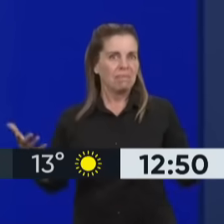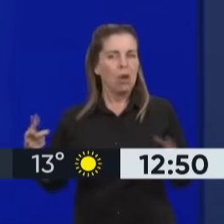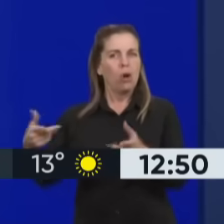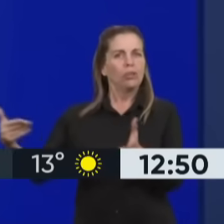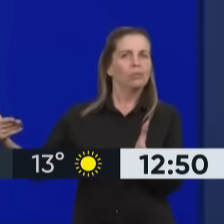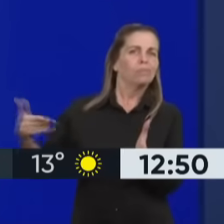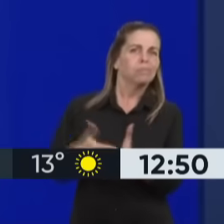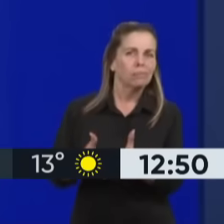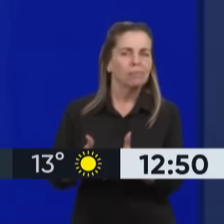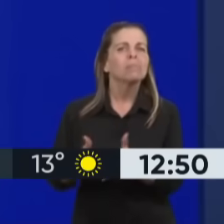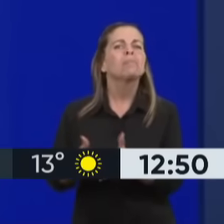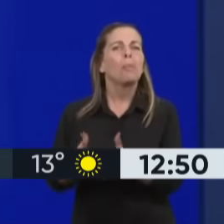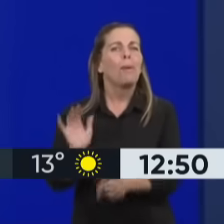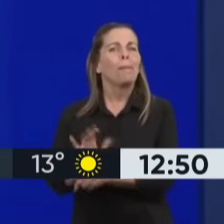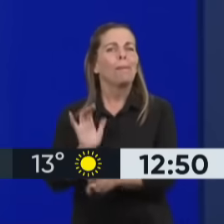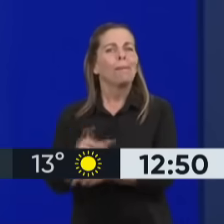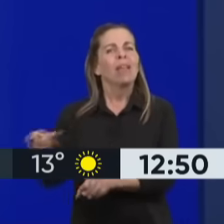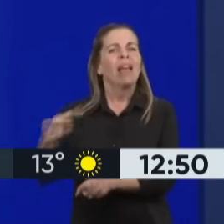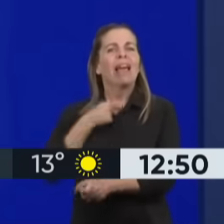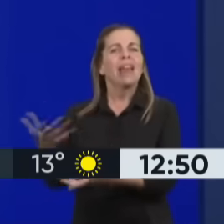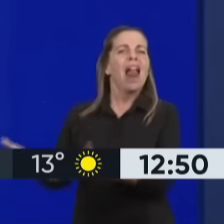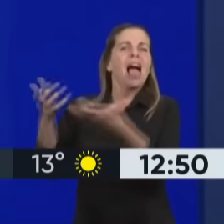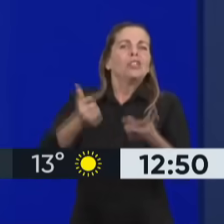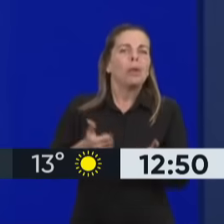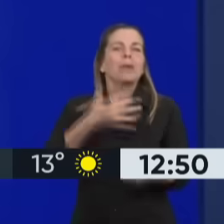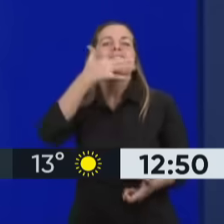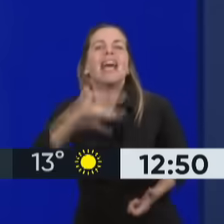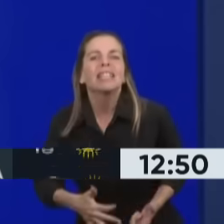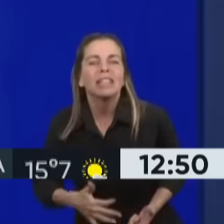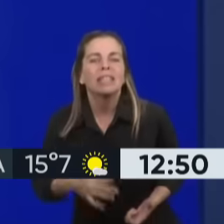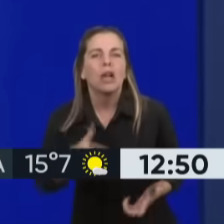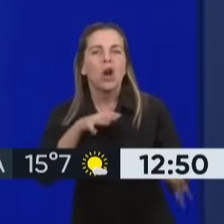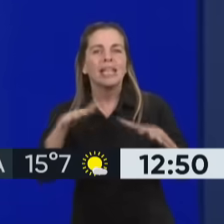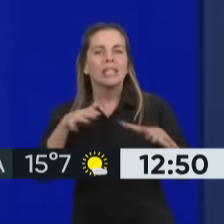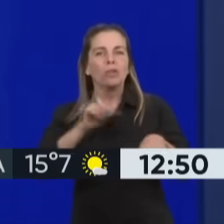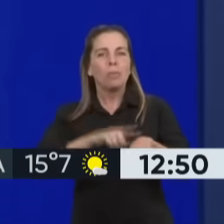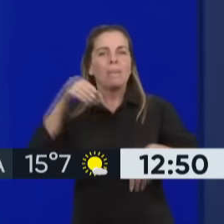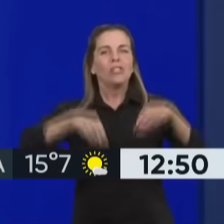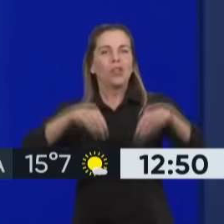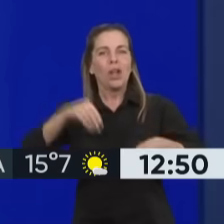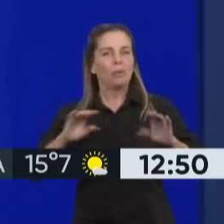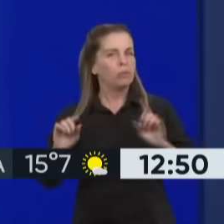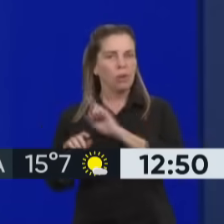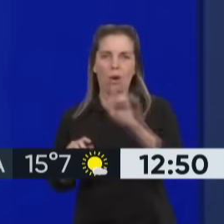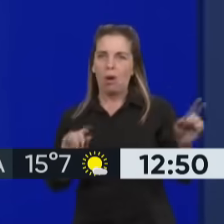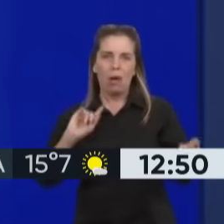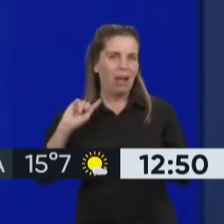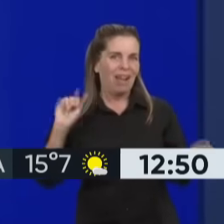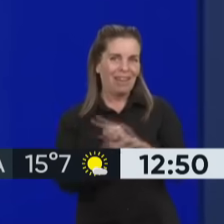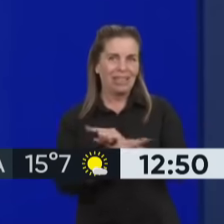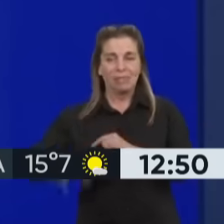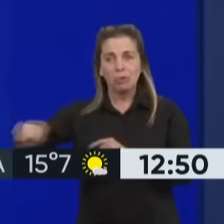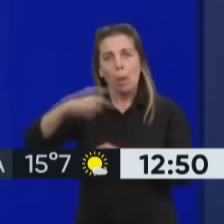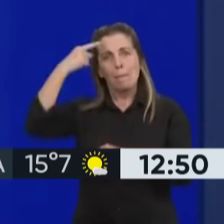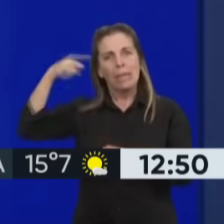querían colaborar por haber entendido el mensaje de las urnas. En realidad creían que todo se iba a prender